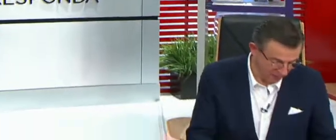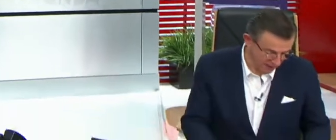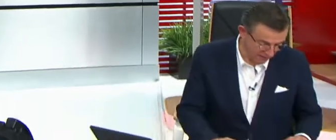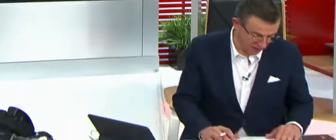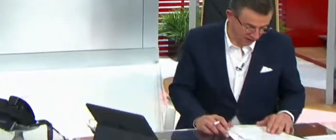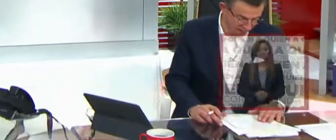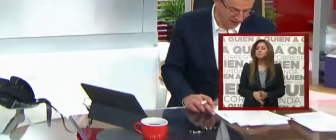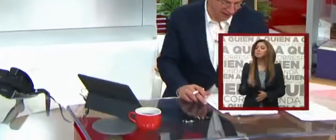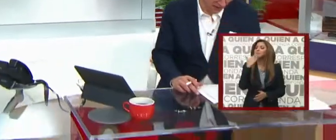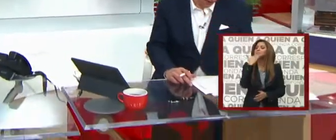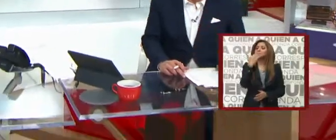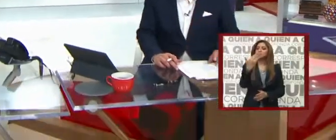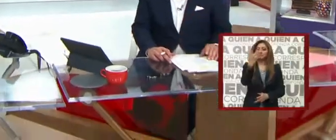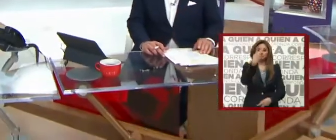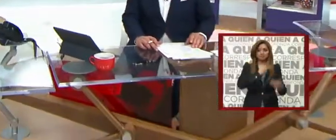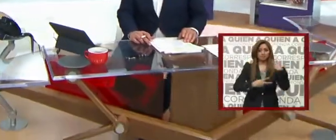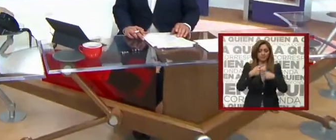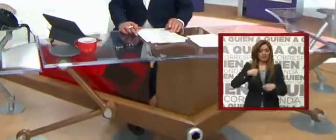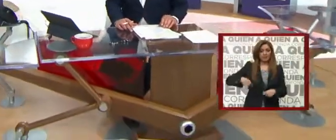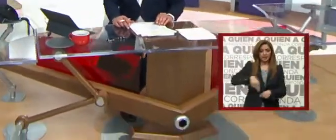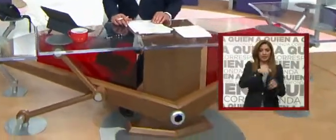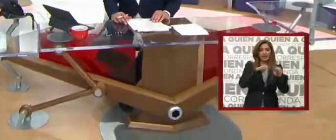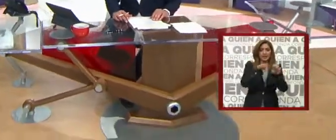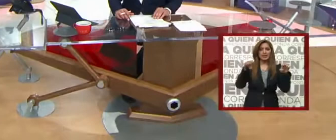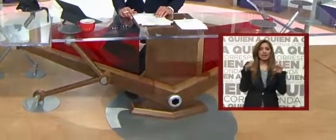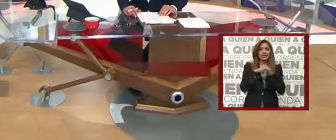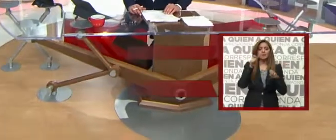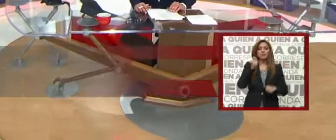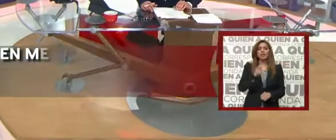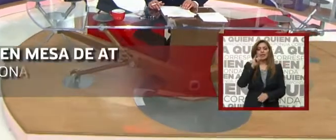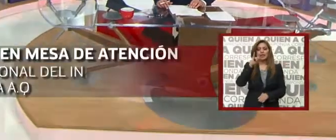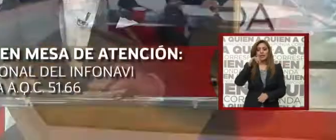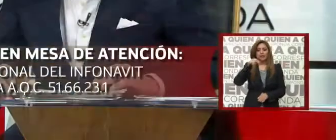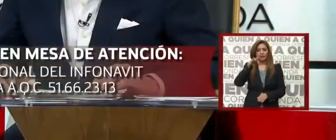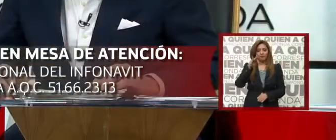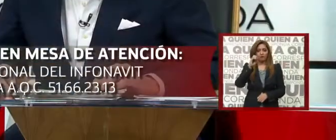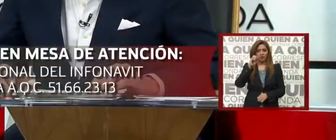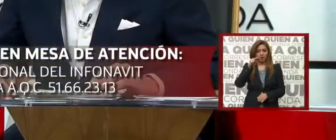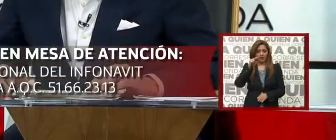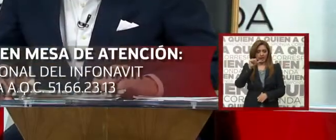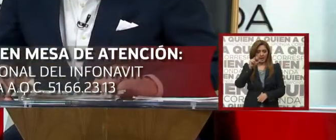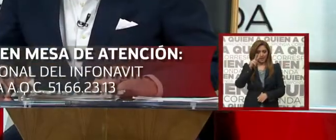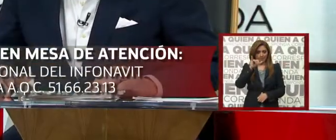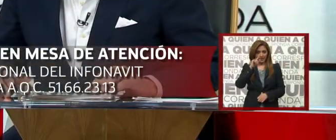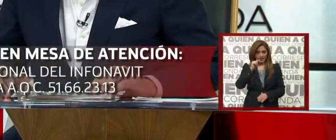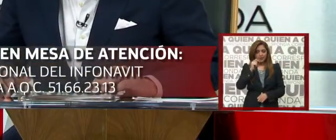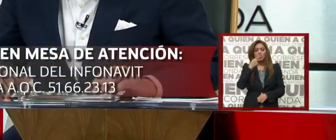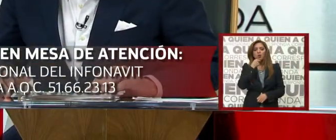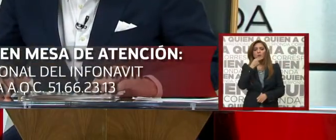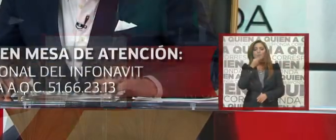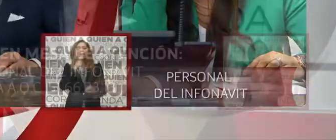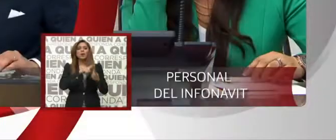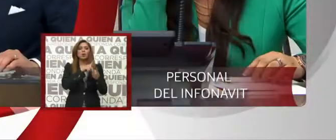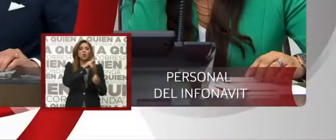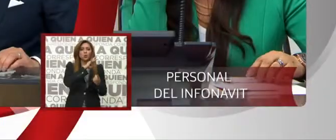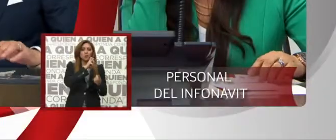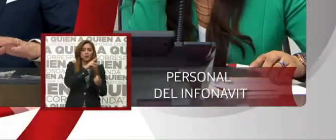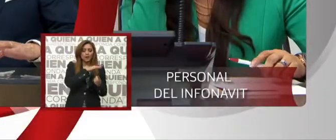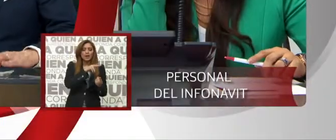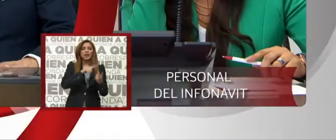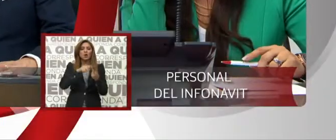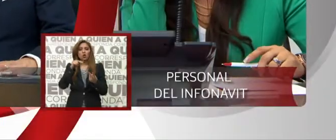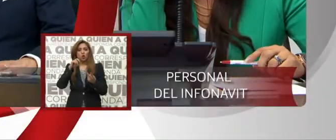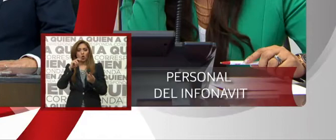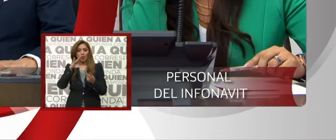5166-2313. Le damos la más cordial bienvenida a todo el equipo del Infonavit. Rubén, Patricio Hernández, Norma Vázquez Reyes, mi